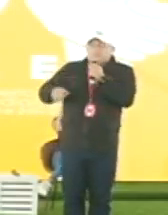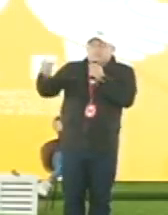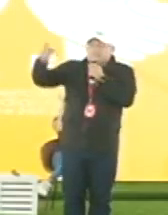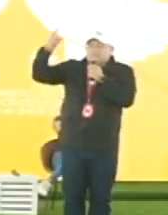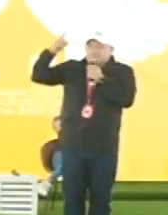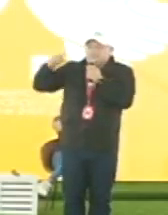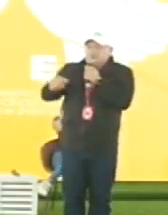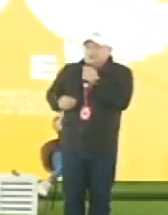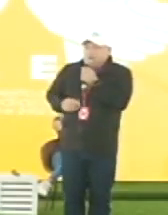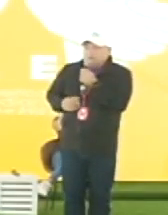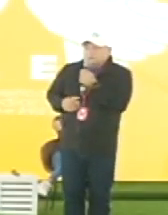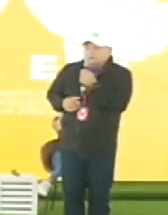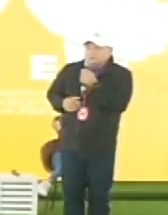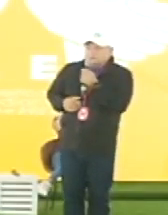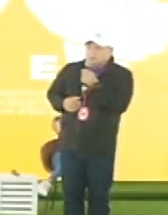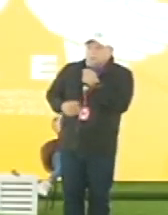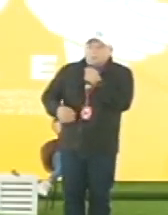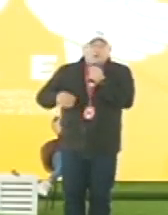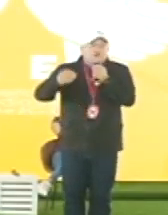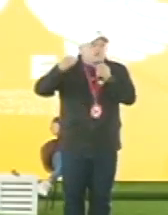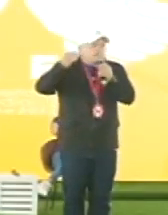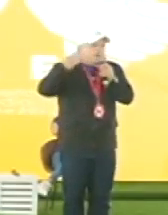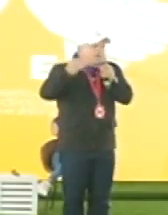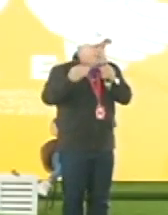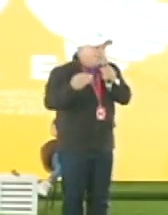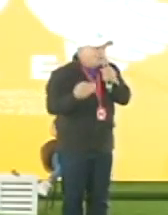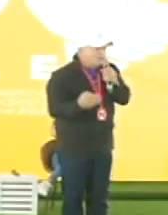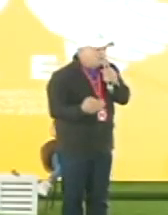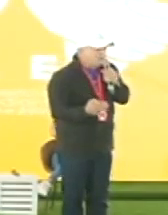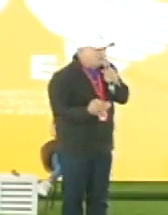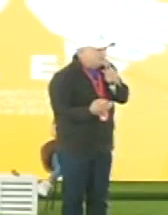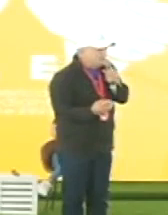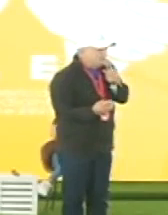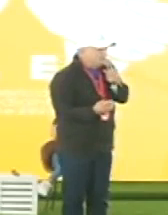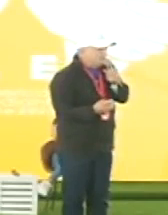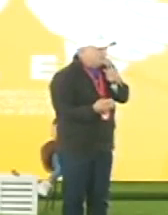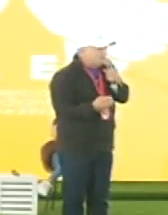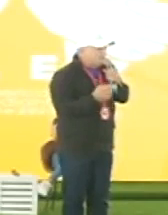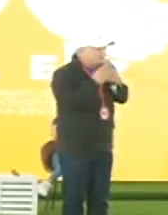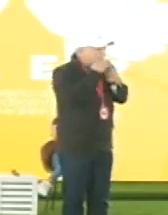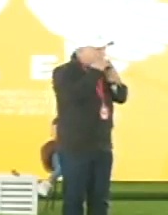¿Y por quién resucita Lula? Por los pueblos.